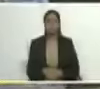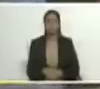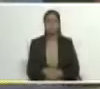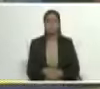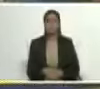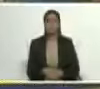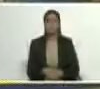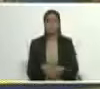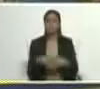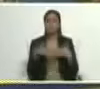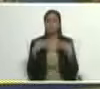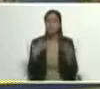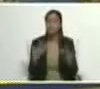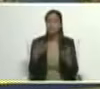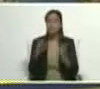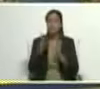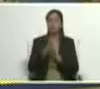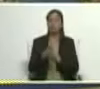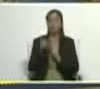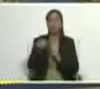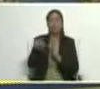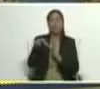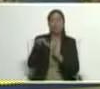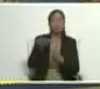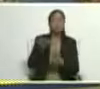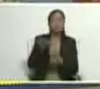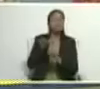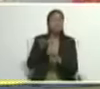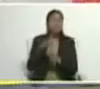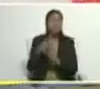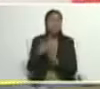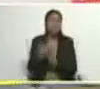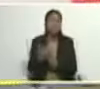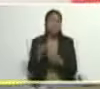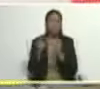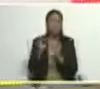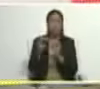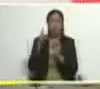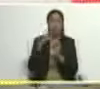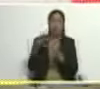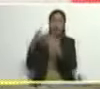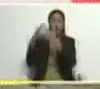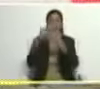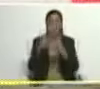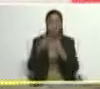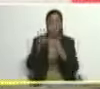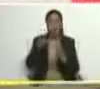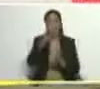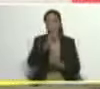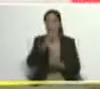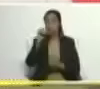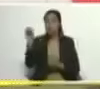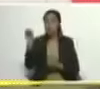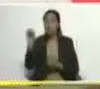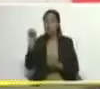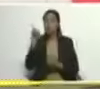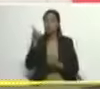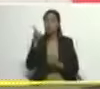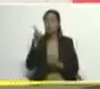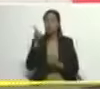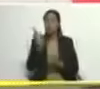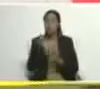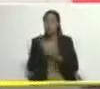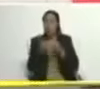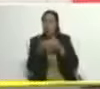Ante la crisis de la hegemonía imperial hegemónica de Estados Unidos y Occidente, la carta que se están jugando